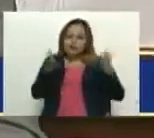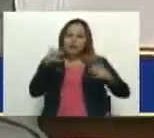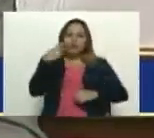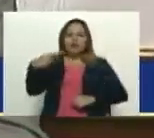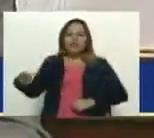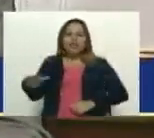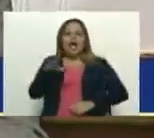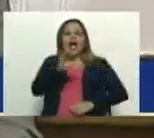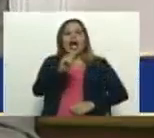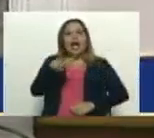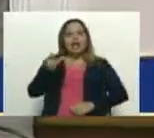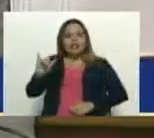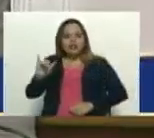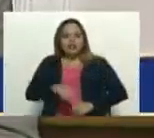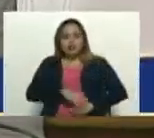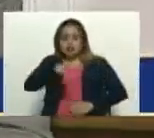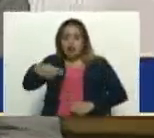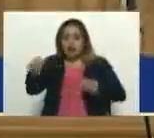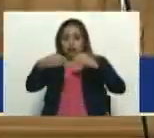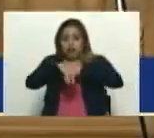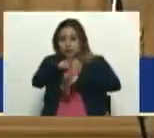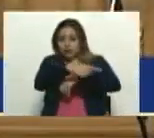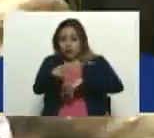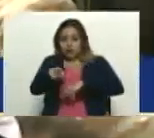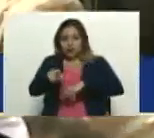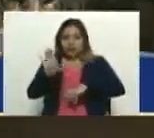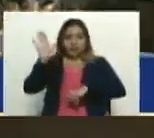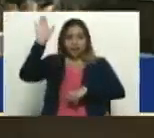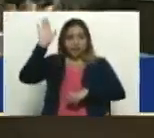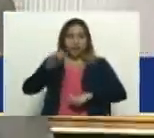Primera. Sírvanse a manifestarlo con la señal de costumbre.